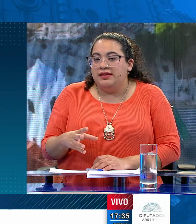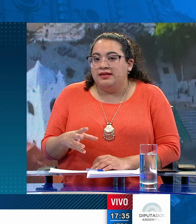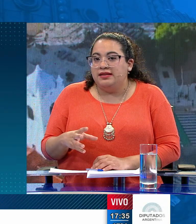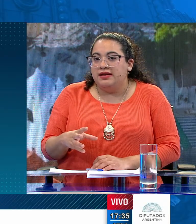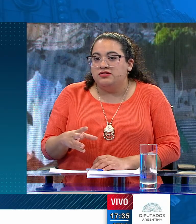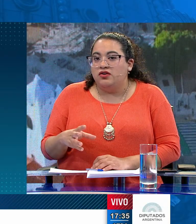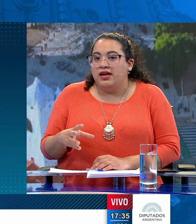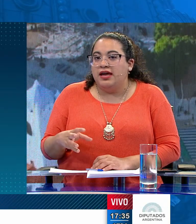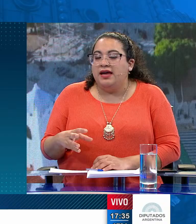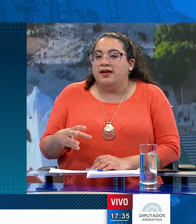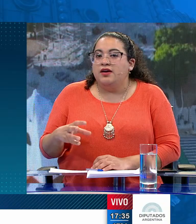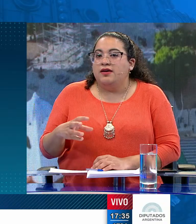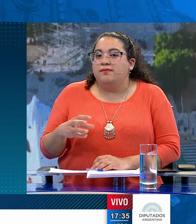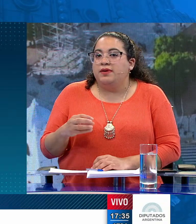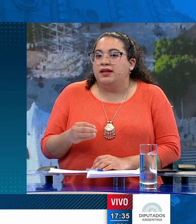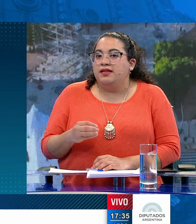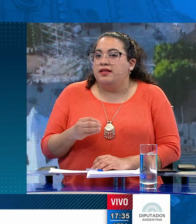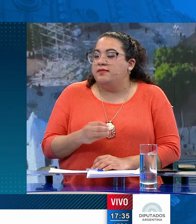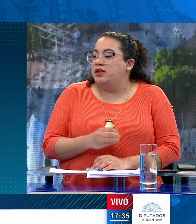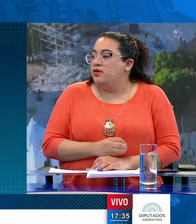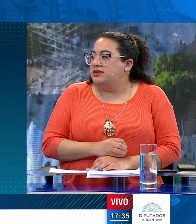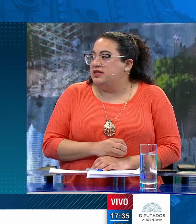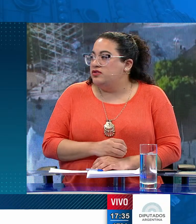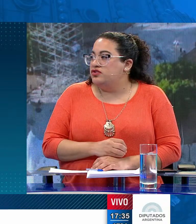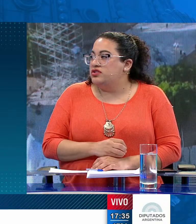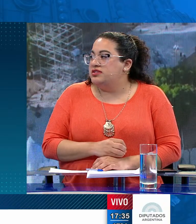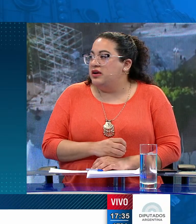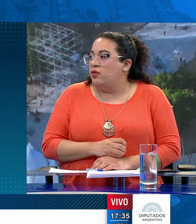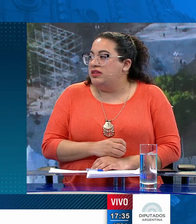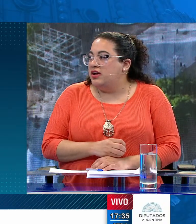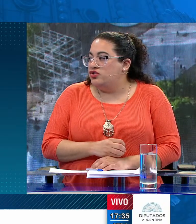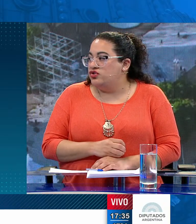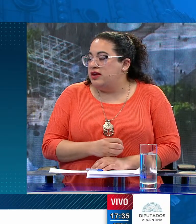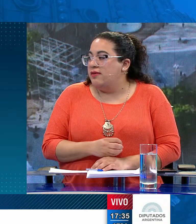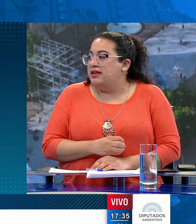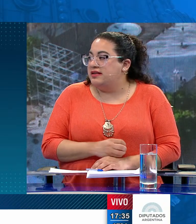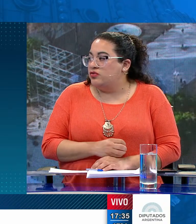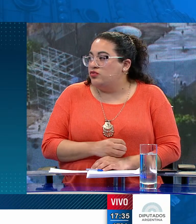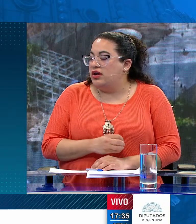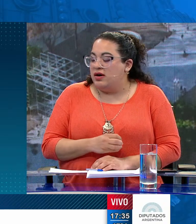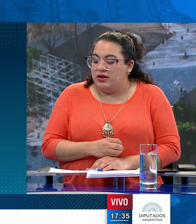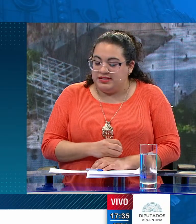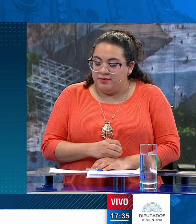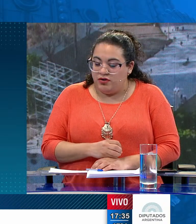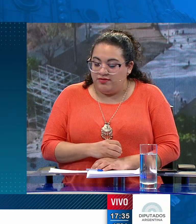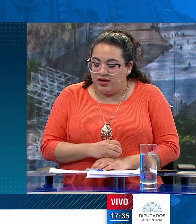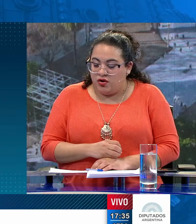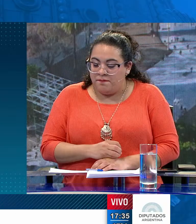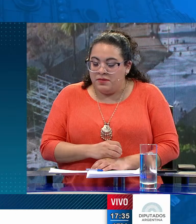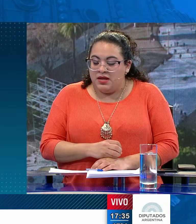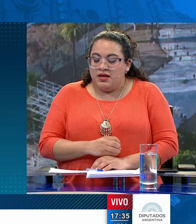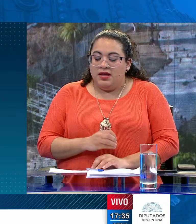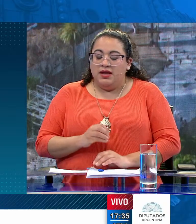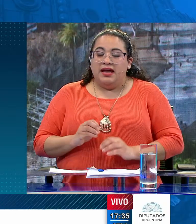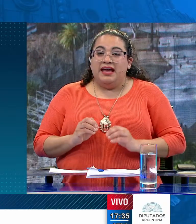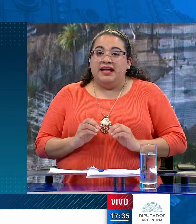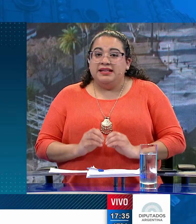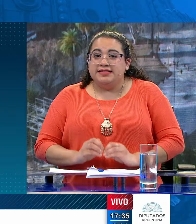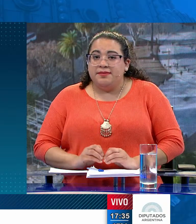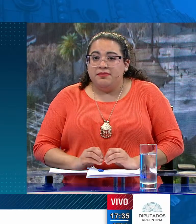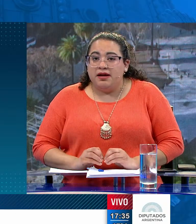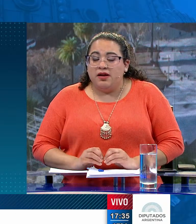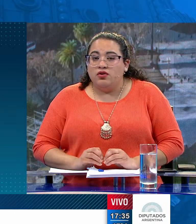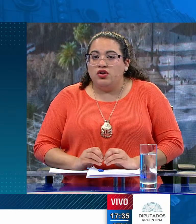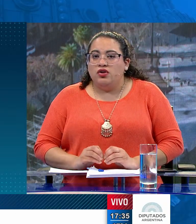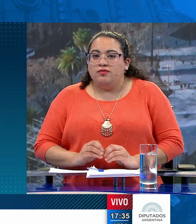en este texto que viene desde 1958, estaba el estatuto que ahora se modificó. En